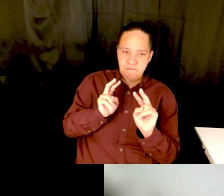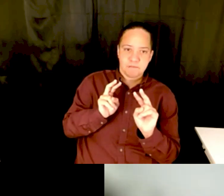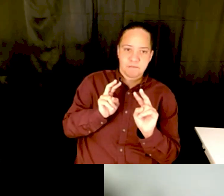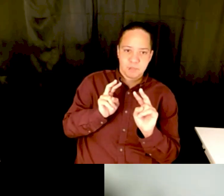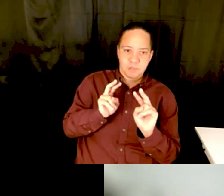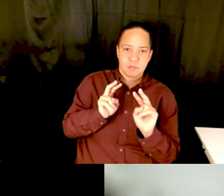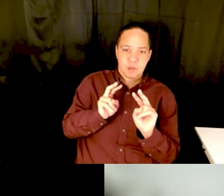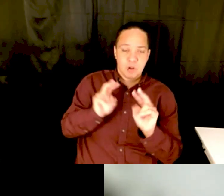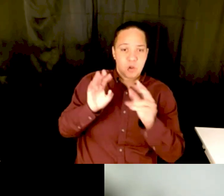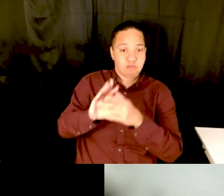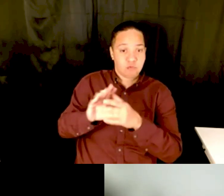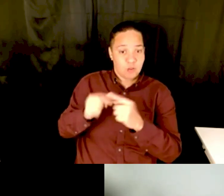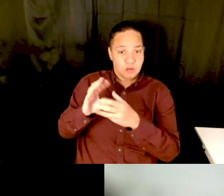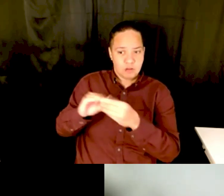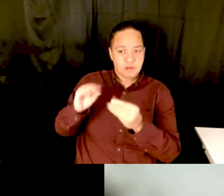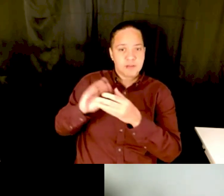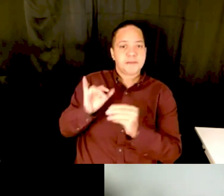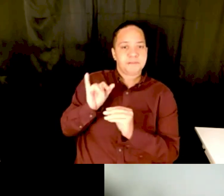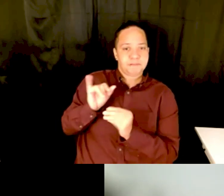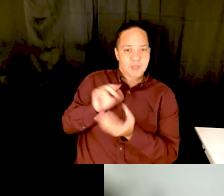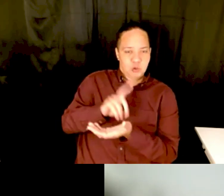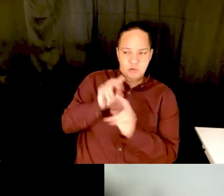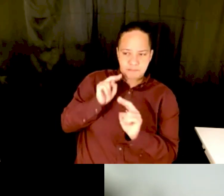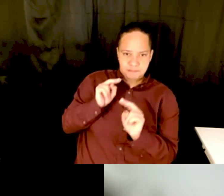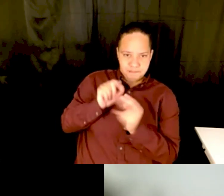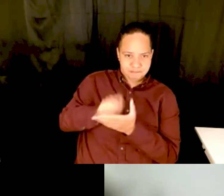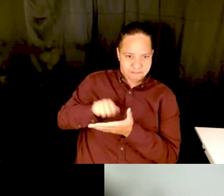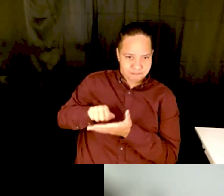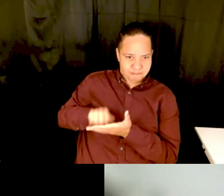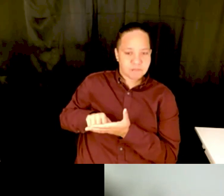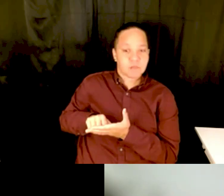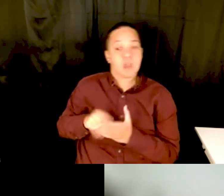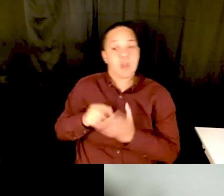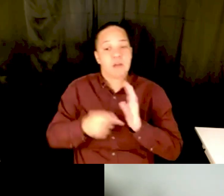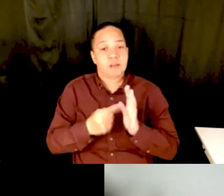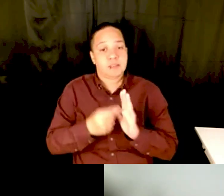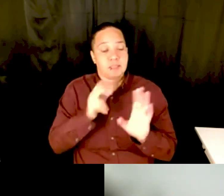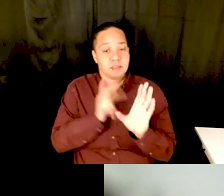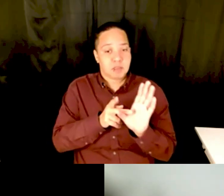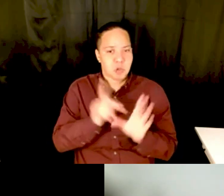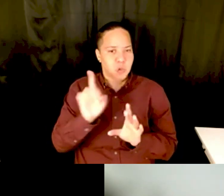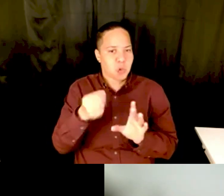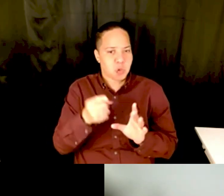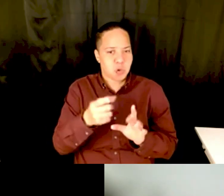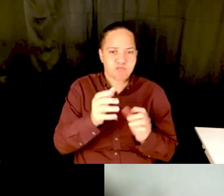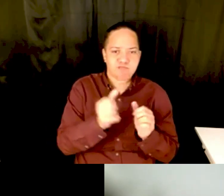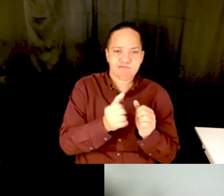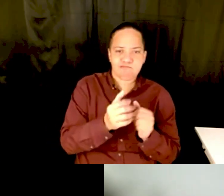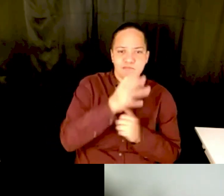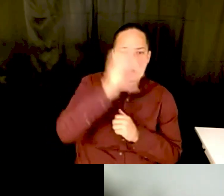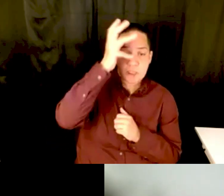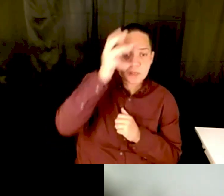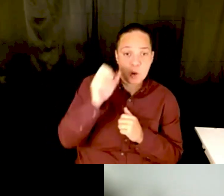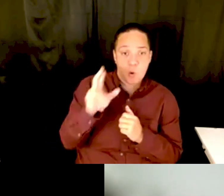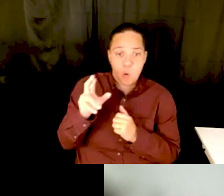está pasando. Así que hay veces que sí, que el psiquiatra dice esta sesión va a ser nada más con el padre, o incluso en una sesión